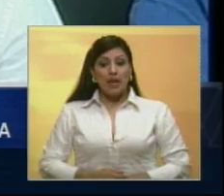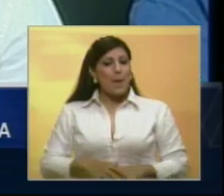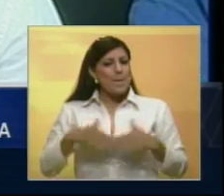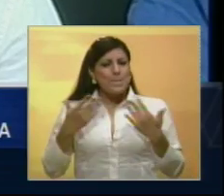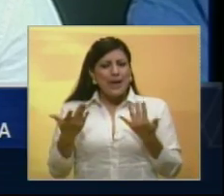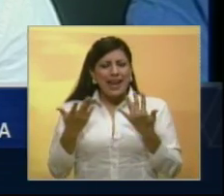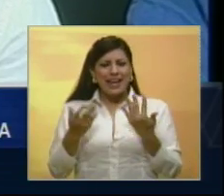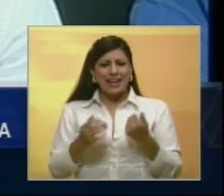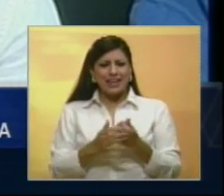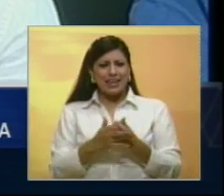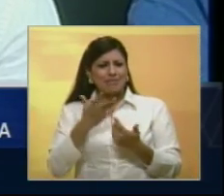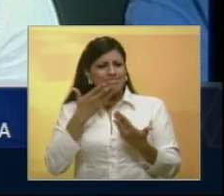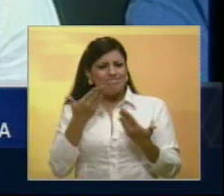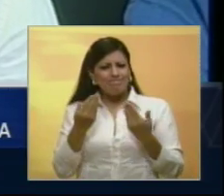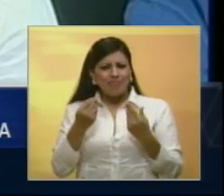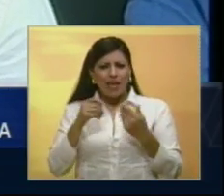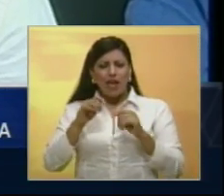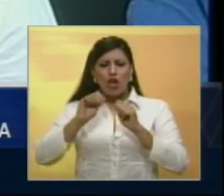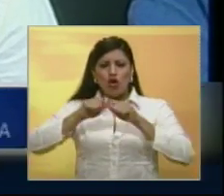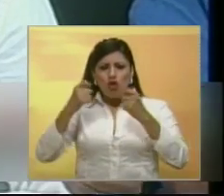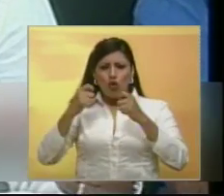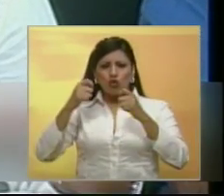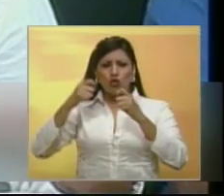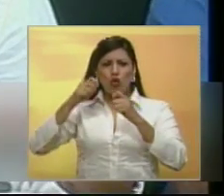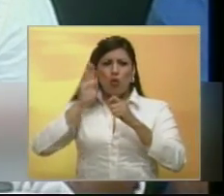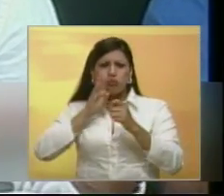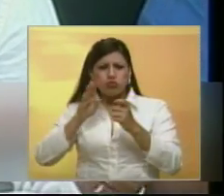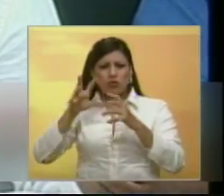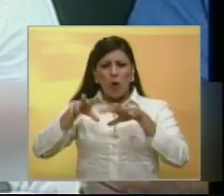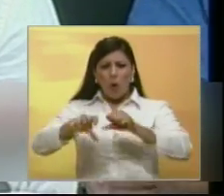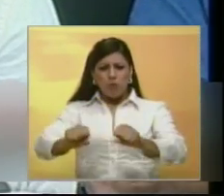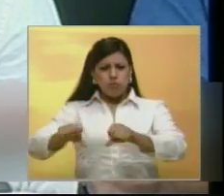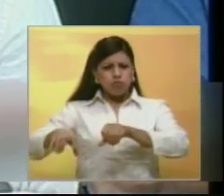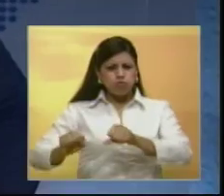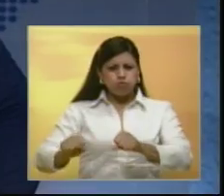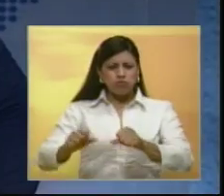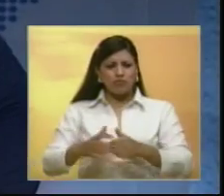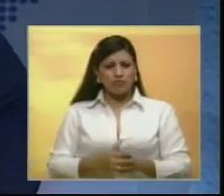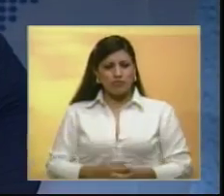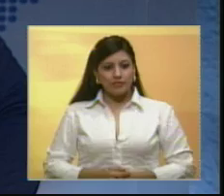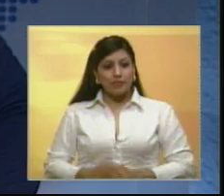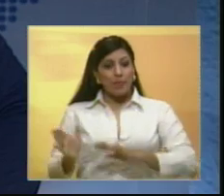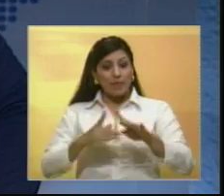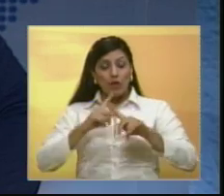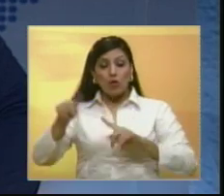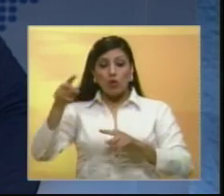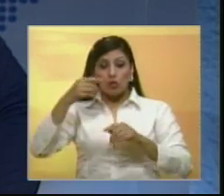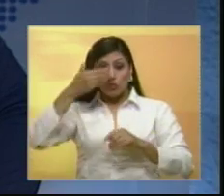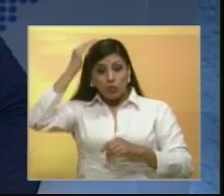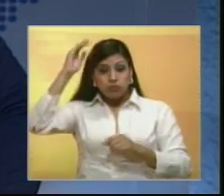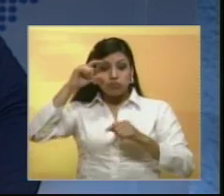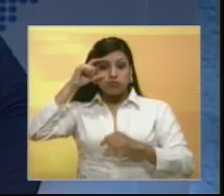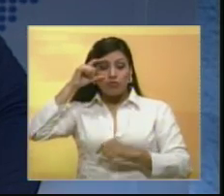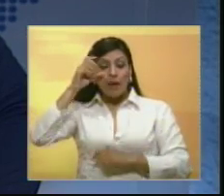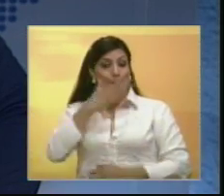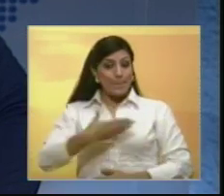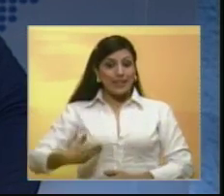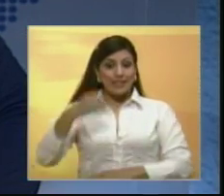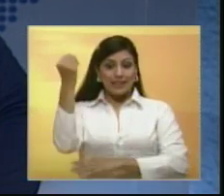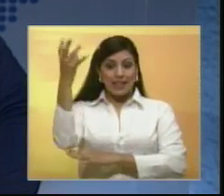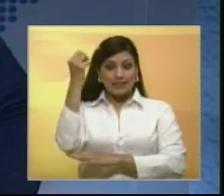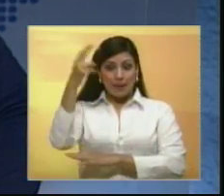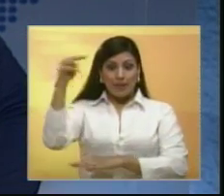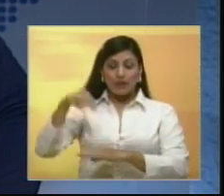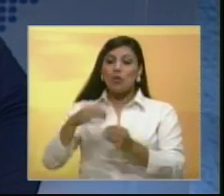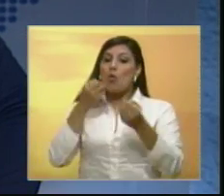para romper el monopolio, el acaparamiento. Henry Ramos Ayub, presidente de la Asamblea